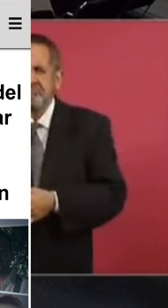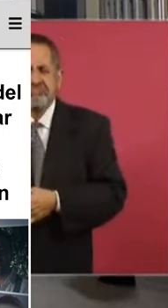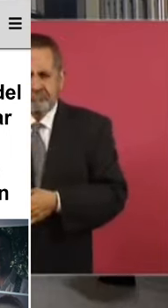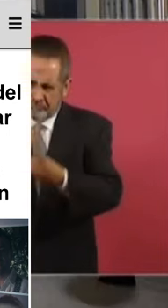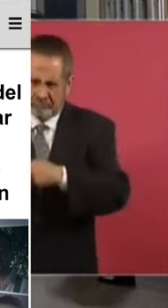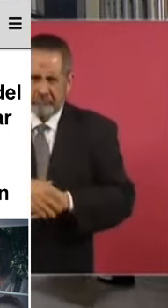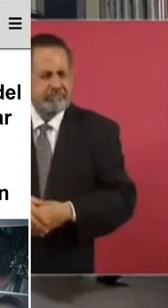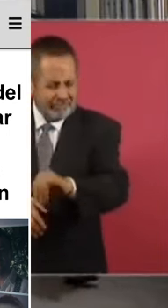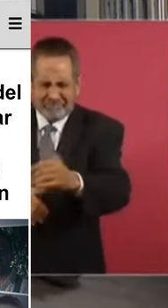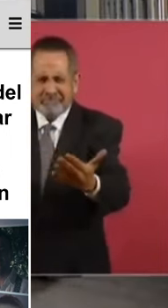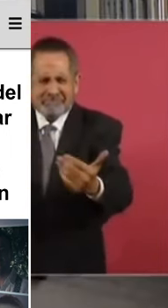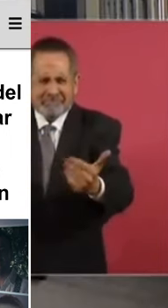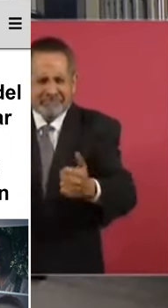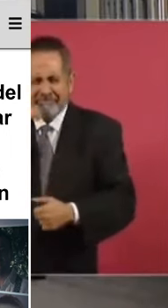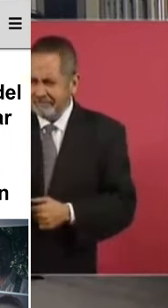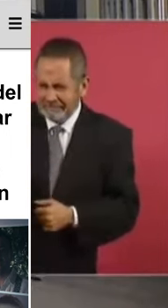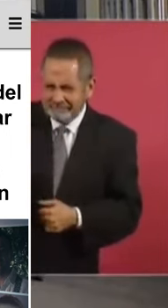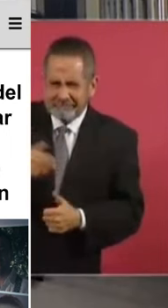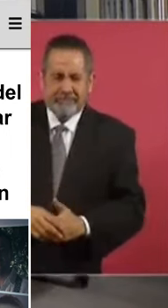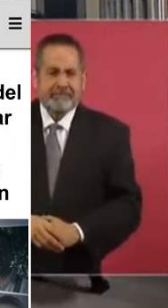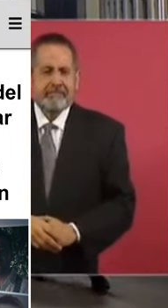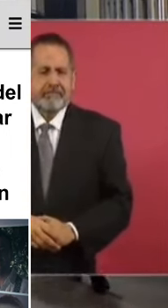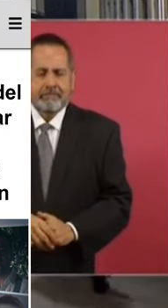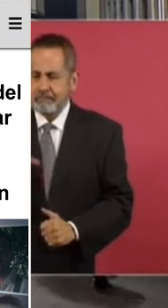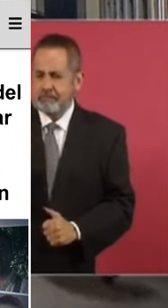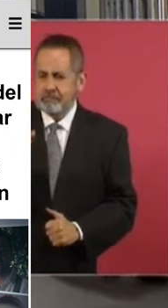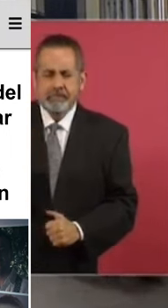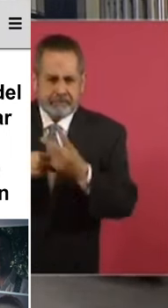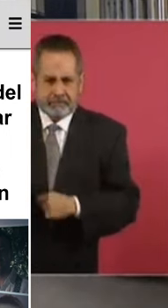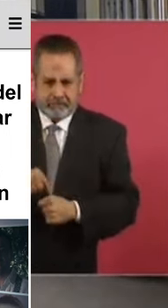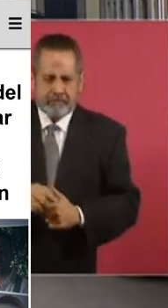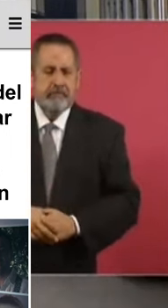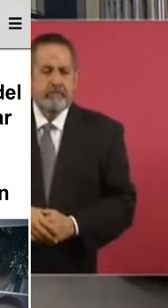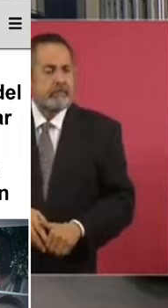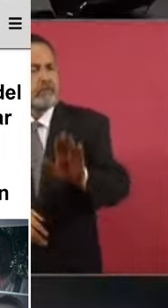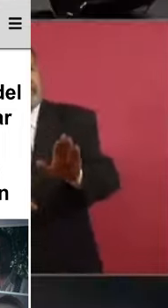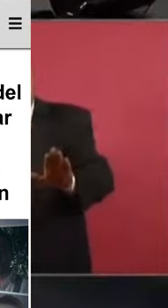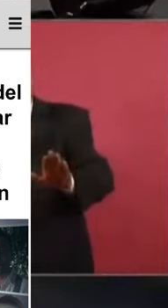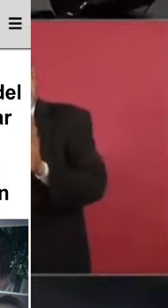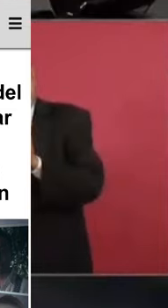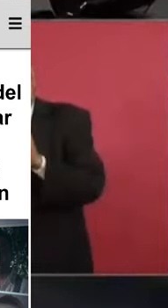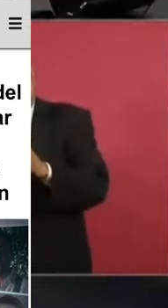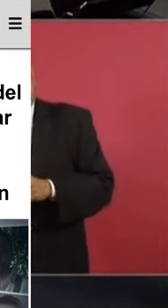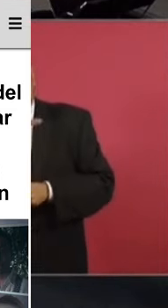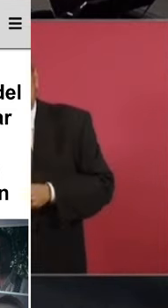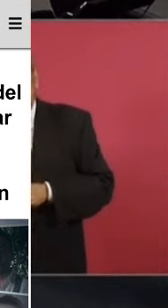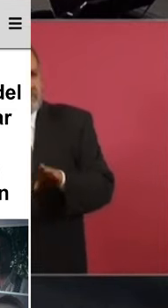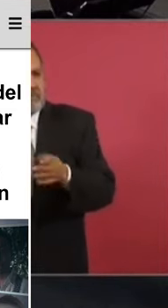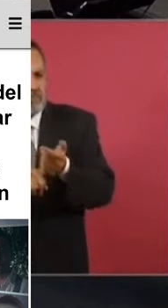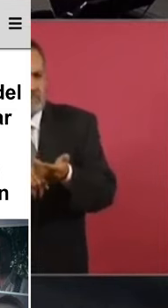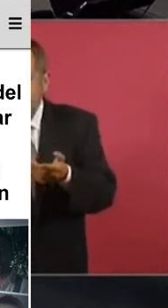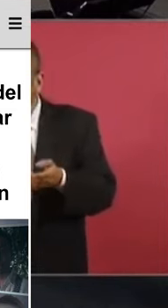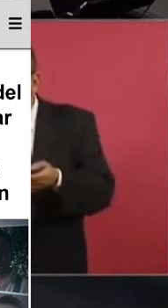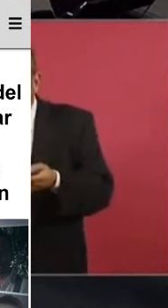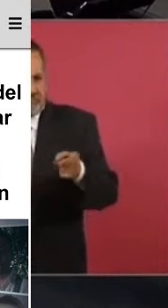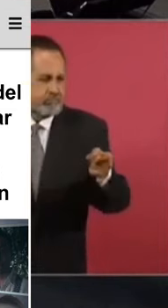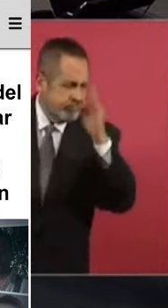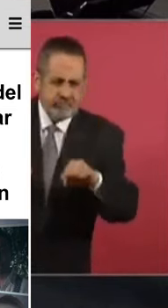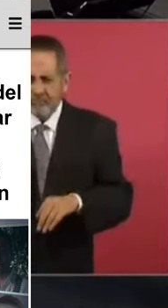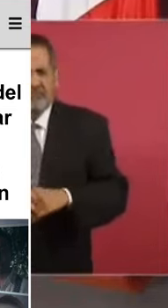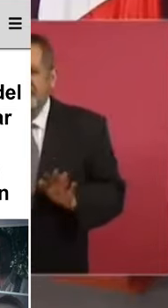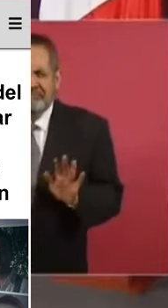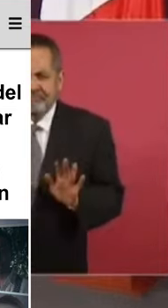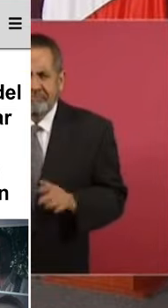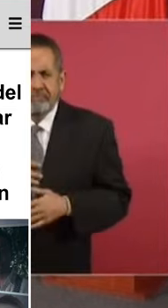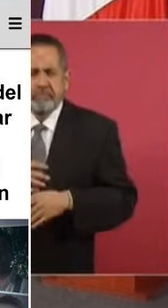son las dos partes, presidente. Que venga. Y cuando lo invitamos. Cuando yo me refiero a la metodología, me refiero a la metodología de usted para dar por cierto uno y dar por falso no, el otro. A